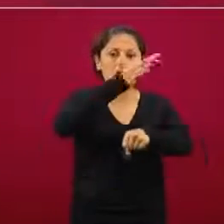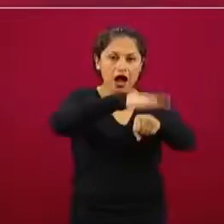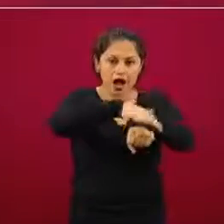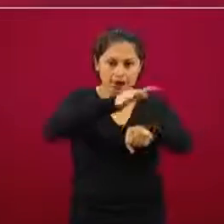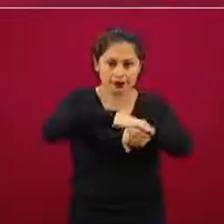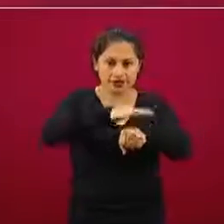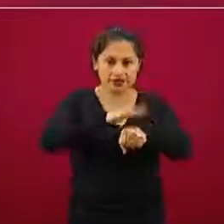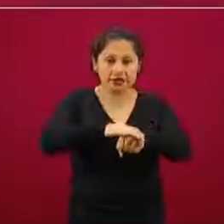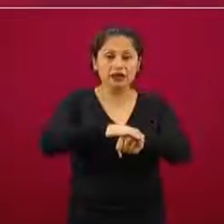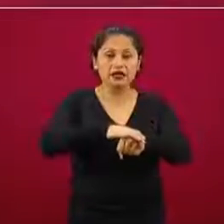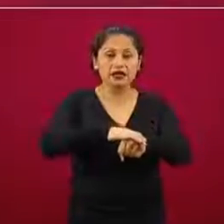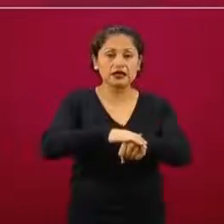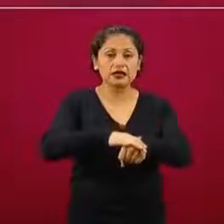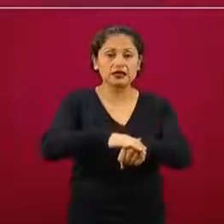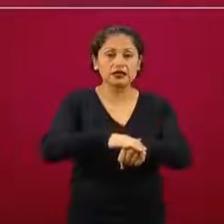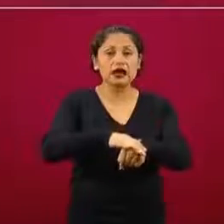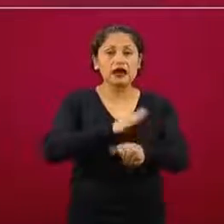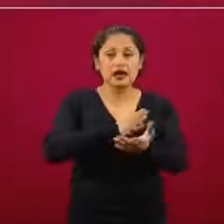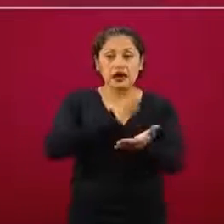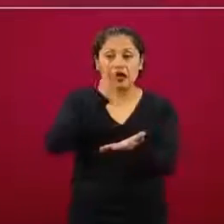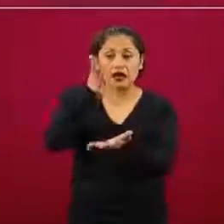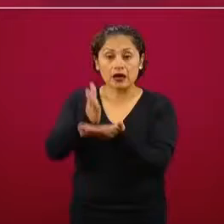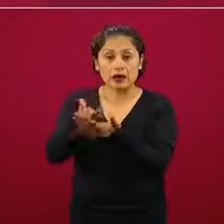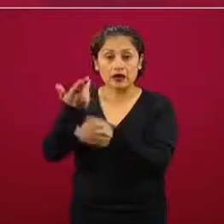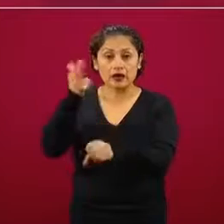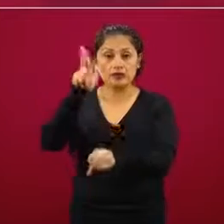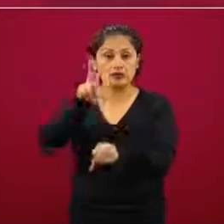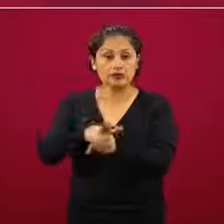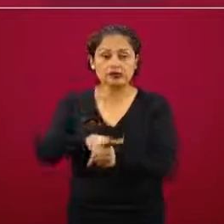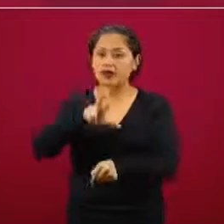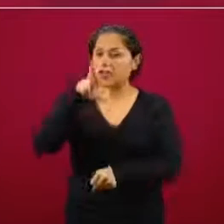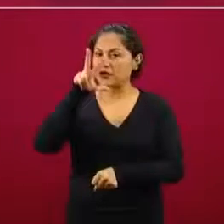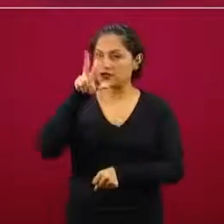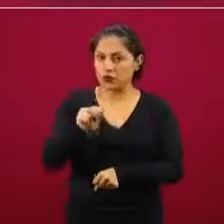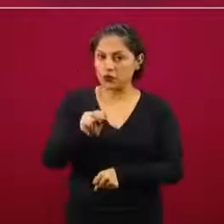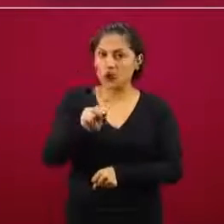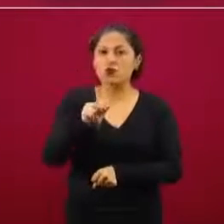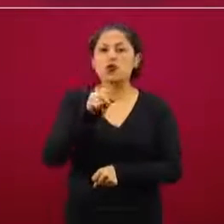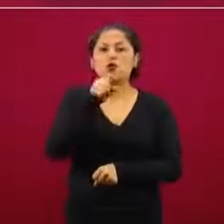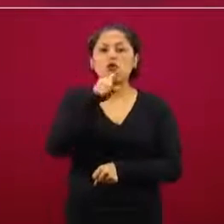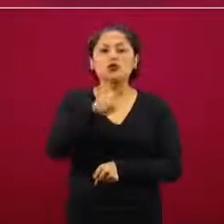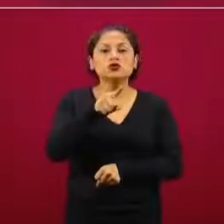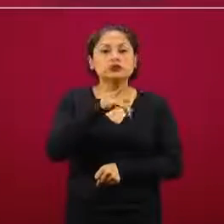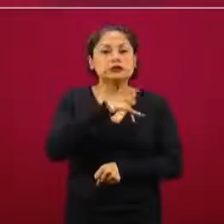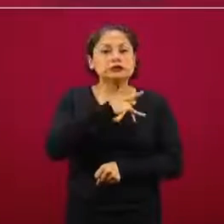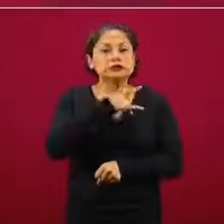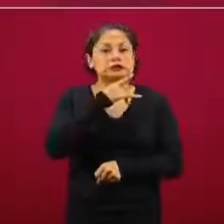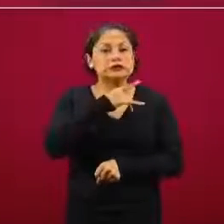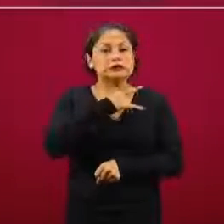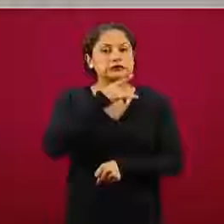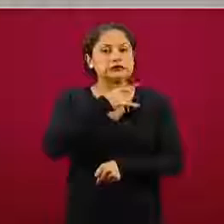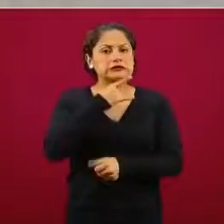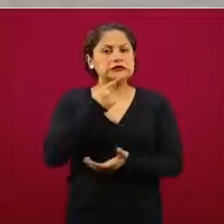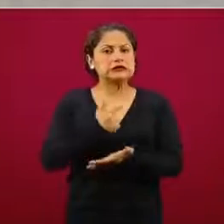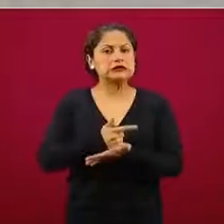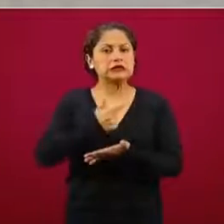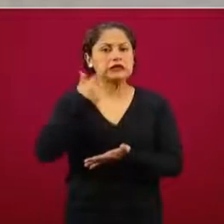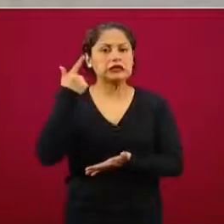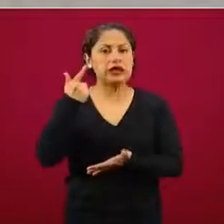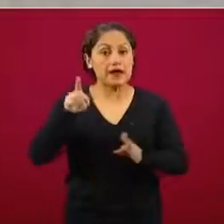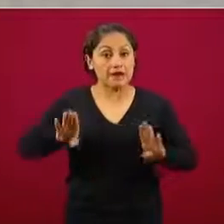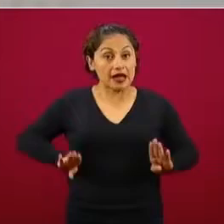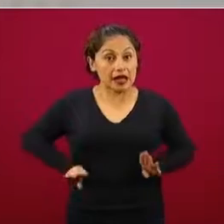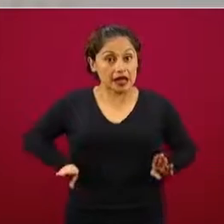consulta a menos que tenga probabilidades altas de complicarse. Eso que resulta que personas con infección